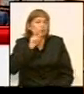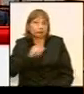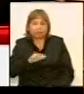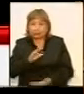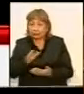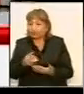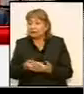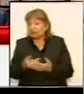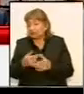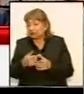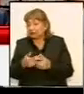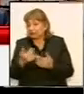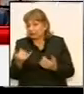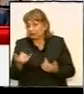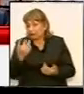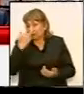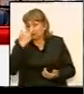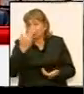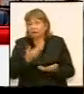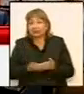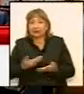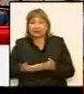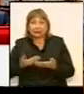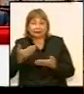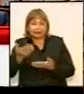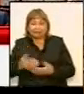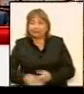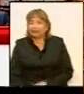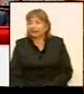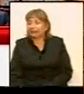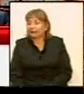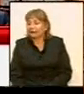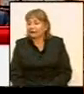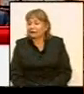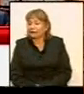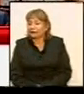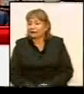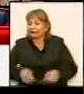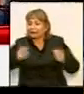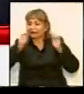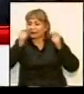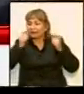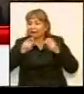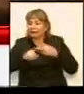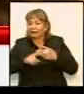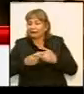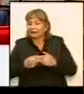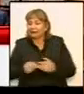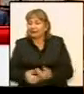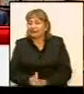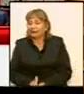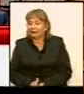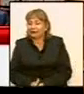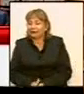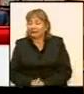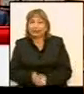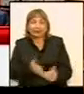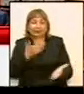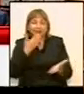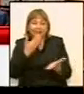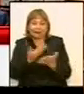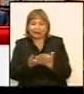Entonces, ahora vamos a pasar a la ceremonia. En principio, debemos agradecer a